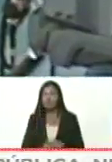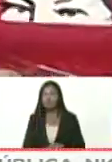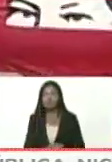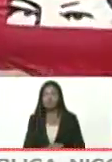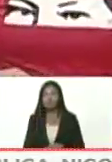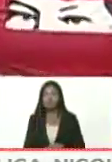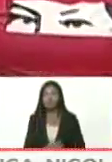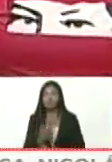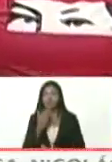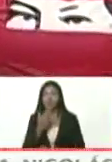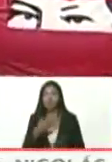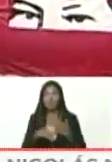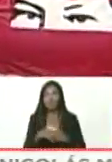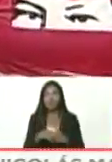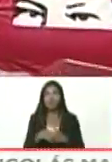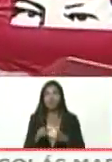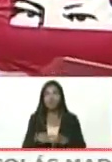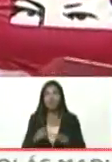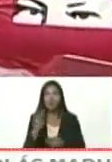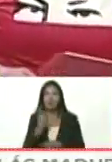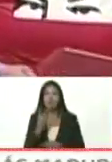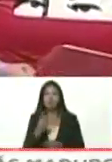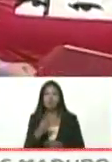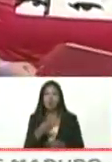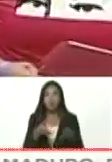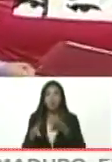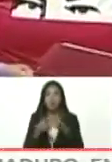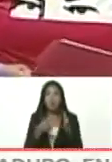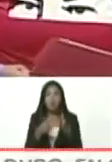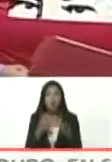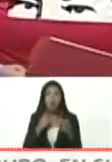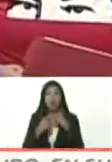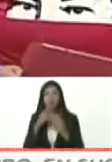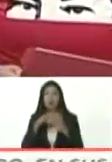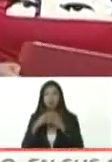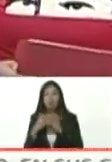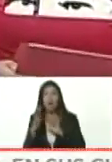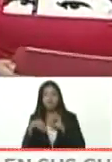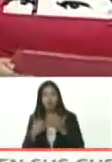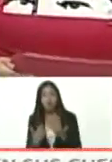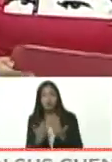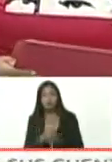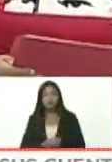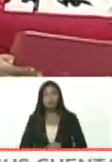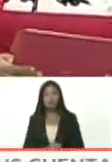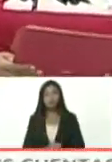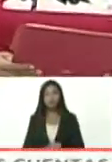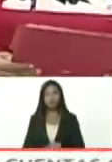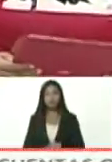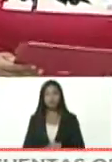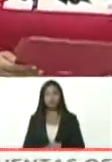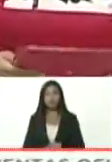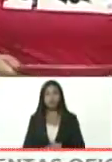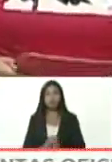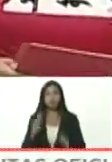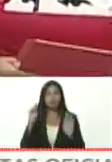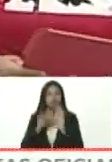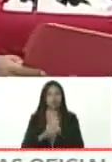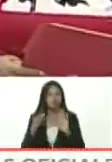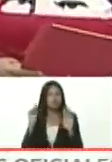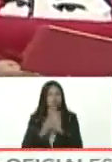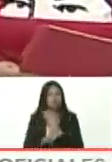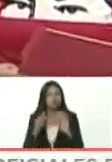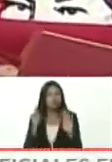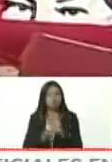solicitud es que en Valles del Tuy existen 2 corredores de Barrio Nuevo Tricolor. Correcto. En este momento anulados, disecados,